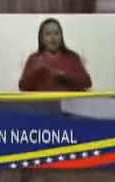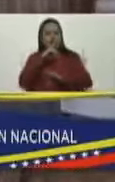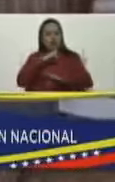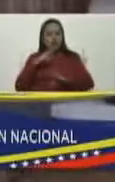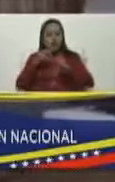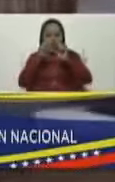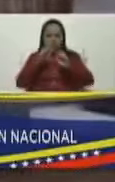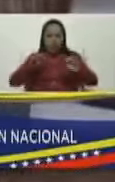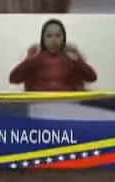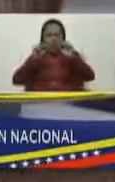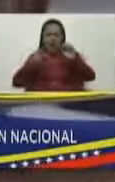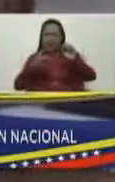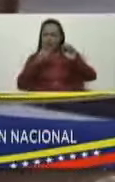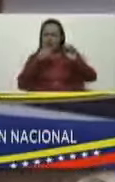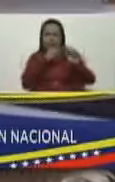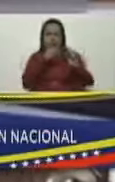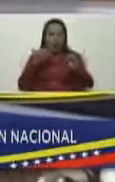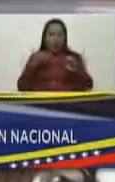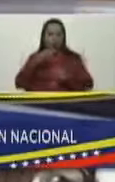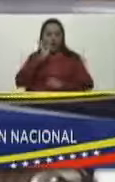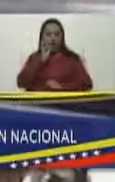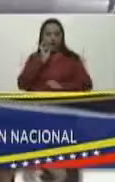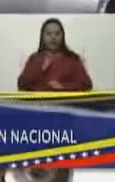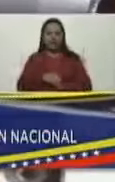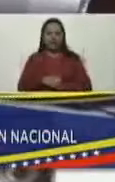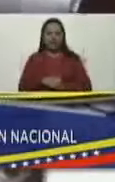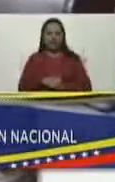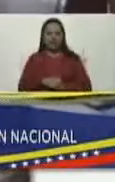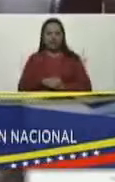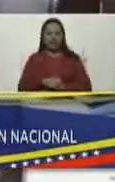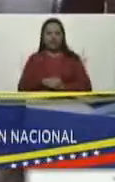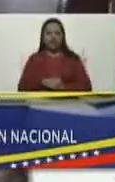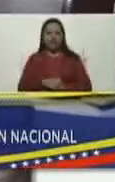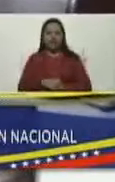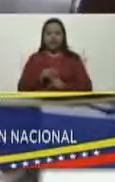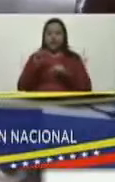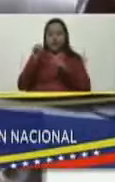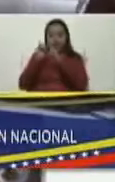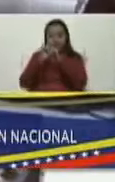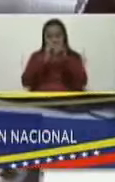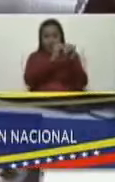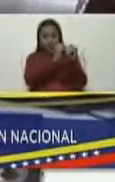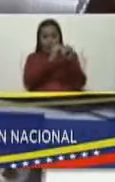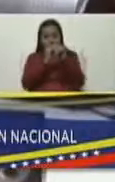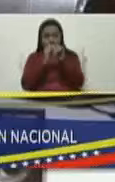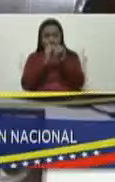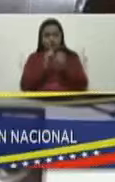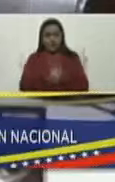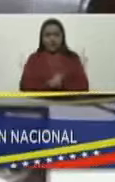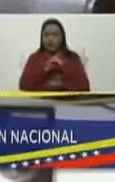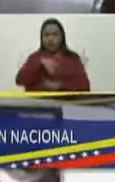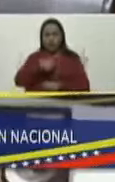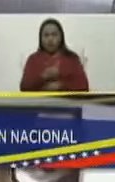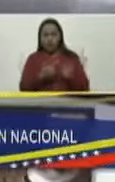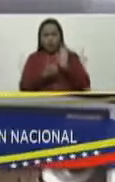no. Por acá, por la cámara, no les puedo